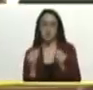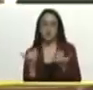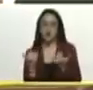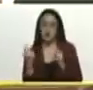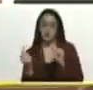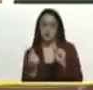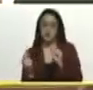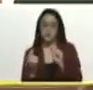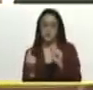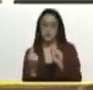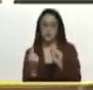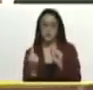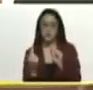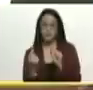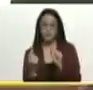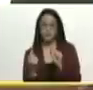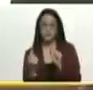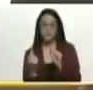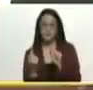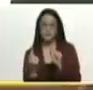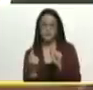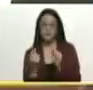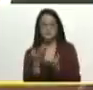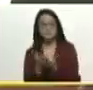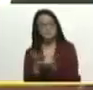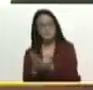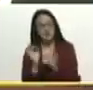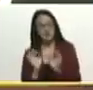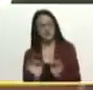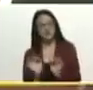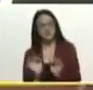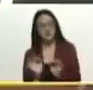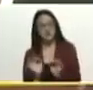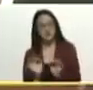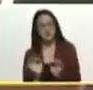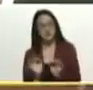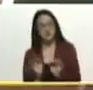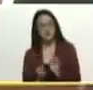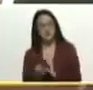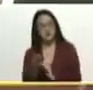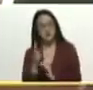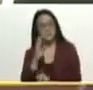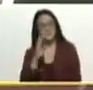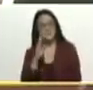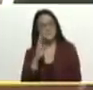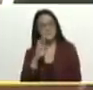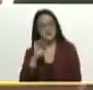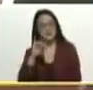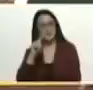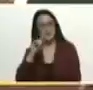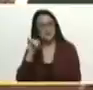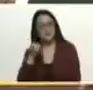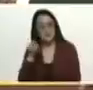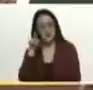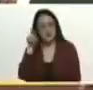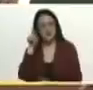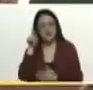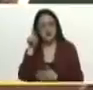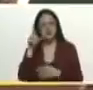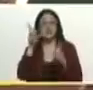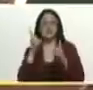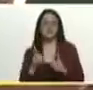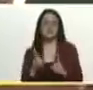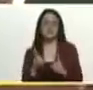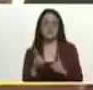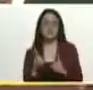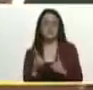discutir los pedidos oficiales y llevarlos a los BRICS. Allá vamos a decidir.